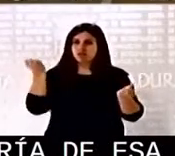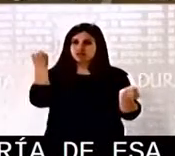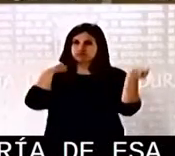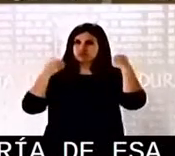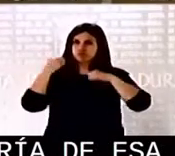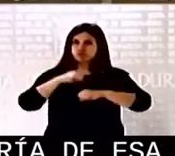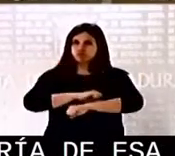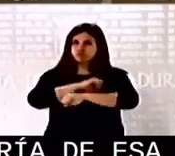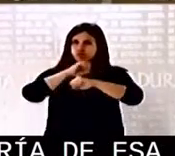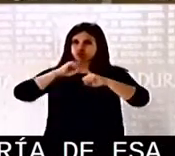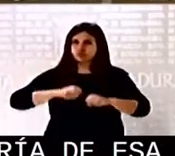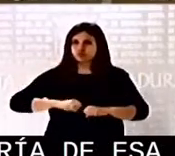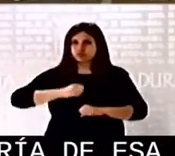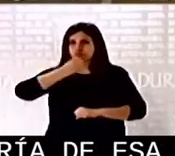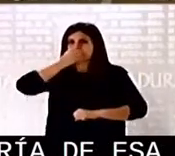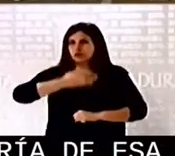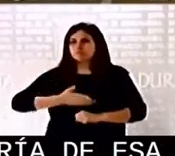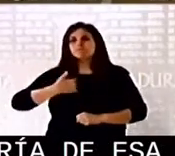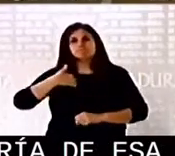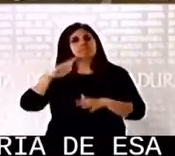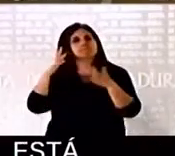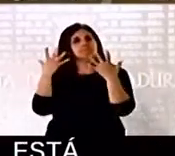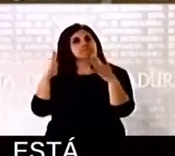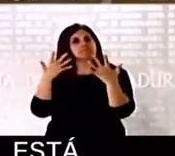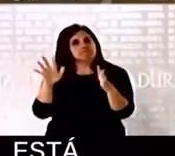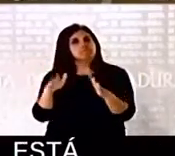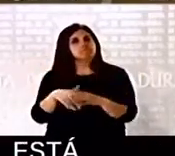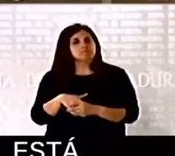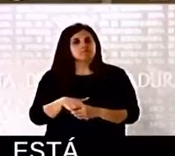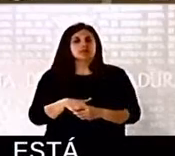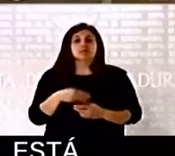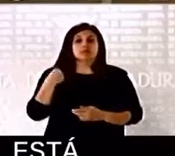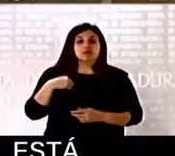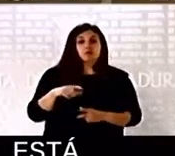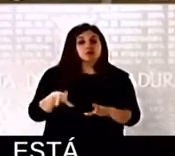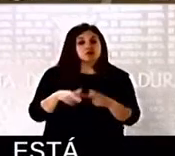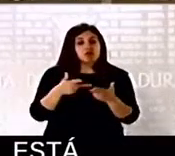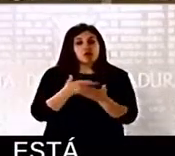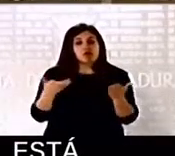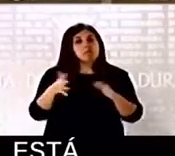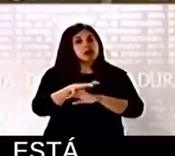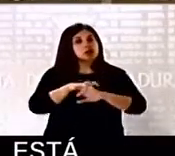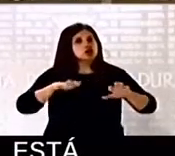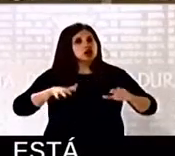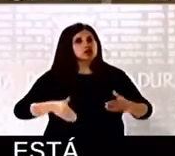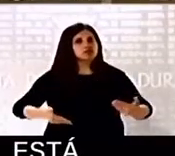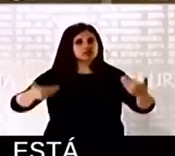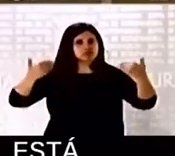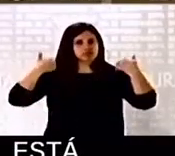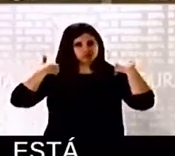madura, que está siendo muy responsable y que nos está permitiendo